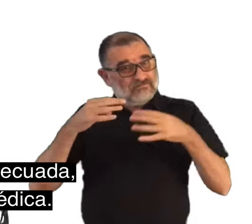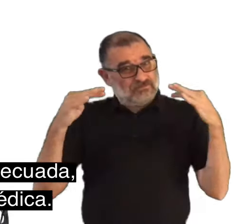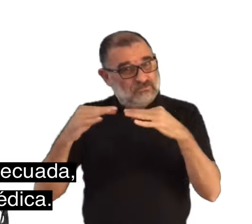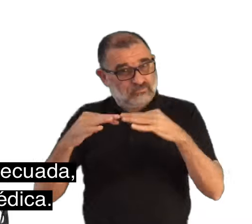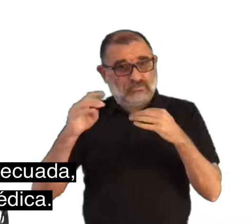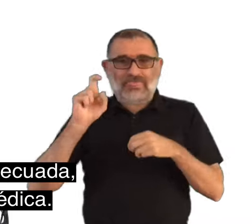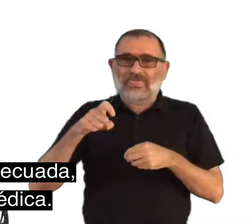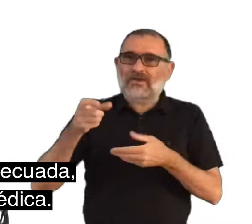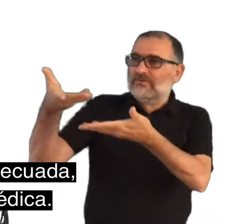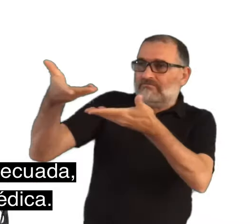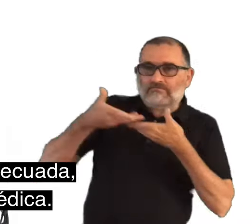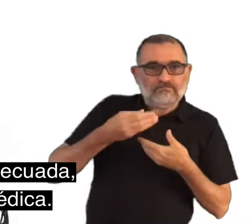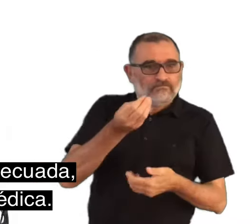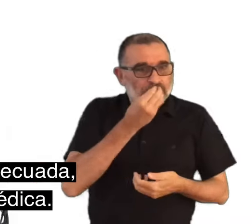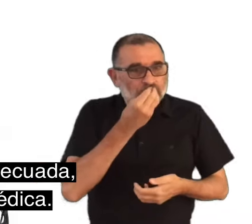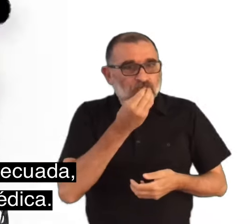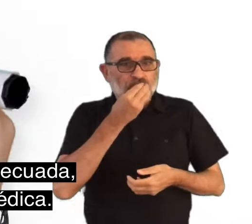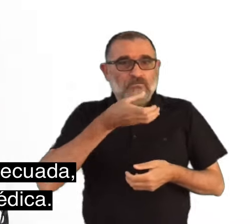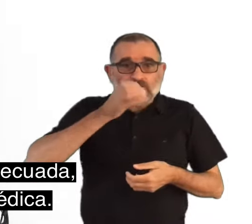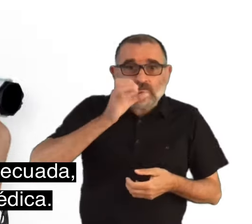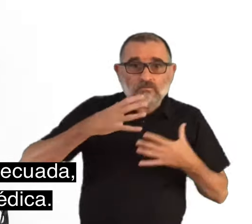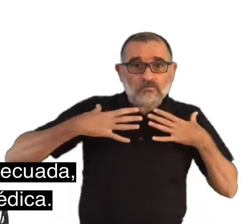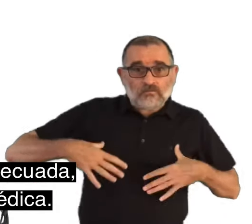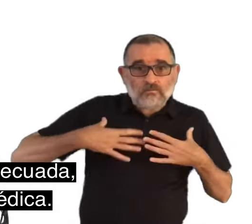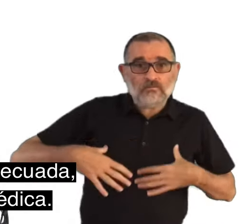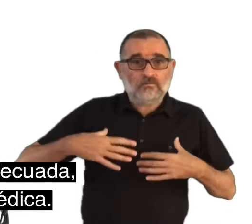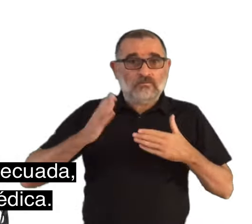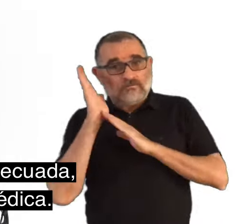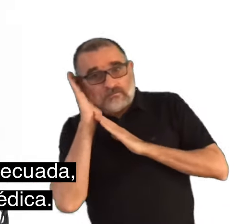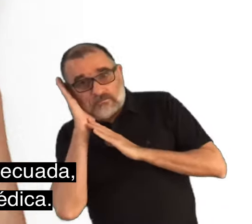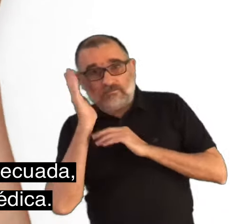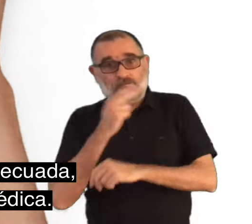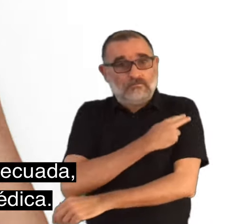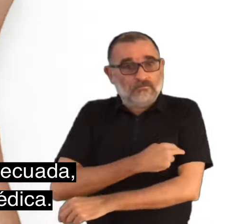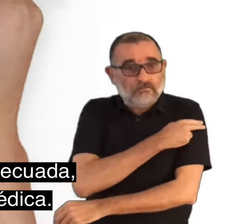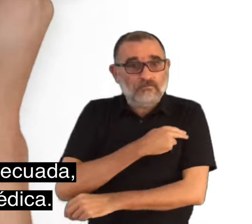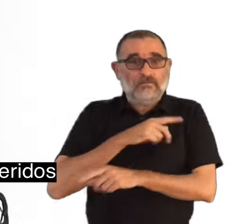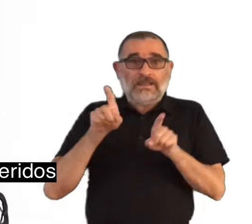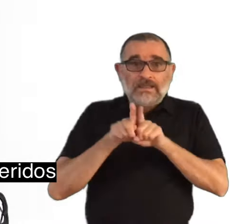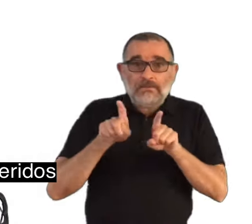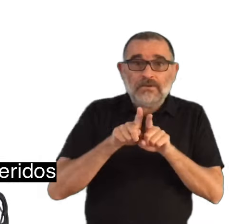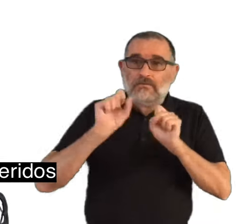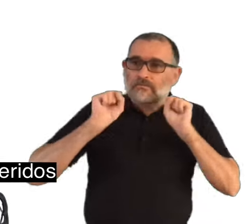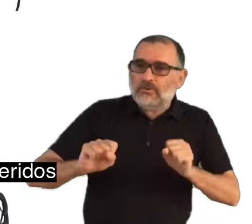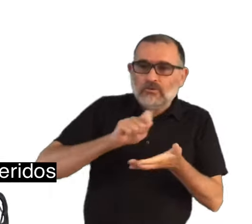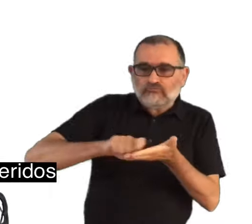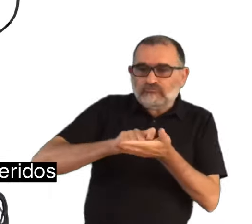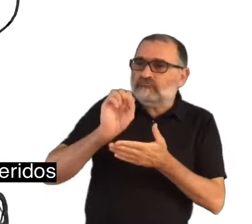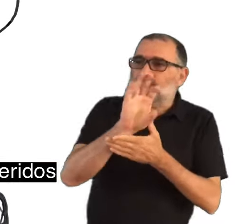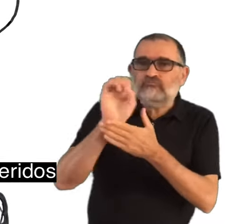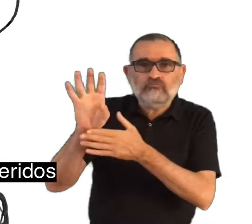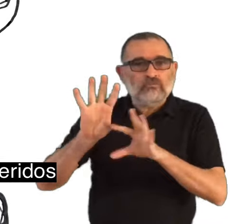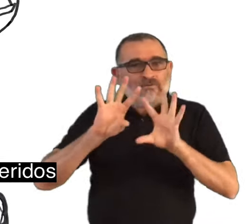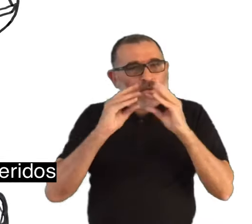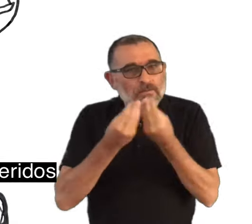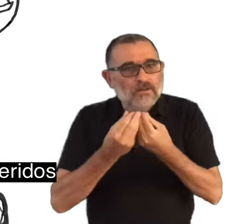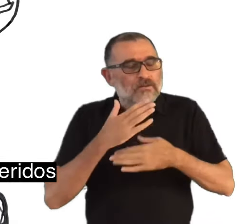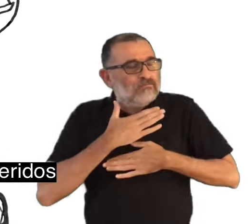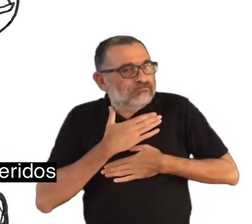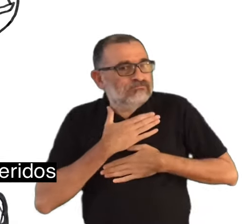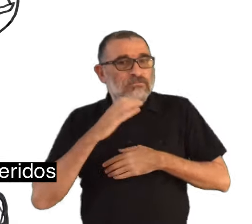en forma adecuada alimentos, agua, ropa, alojamiento y asistencia médica. Se les debe permitir escribir cartas a sus seres